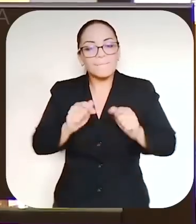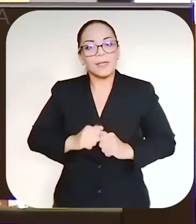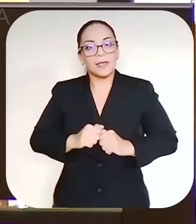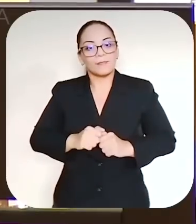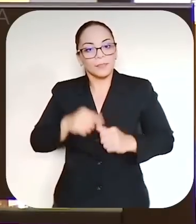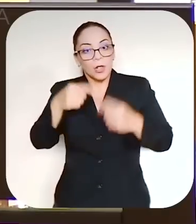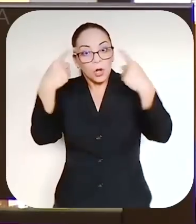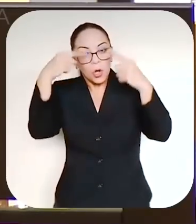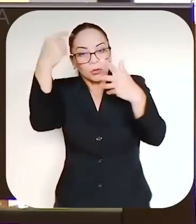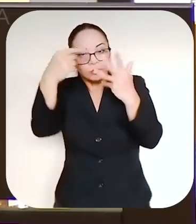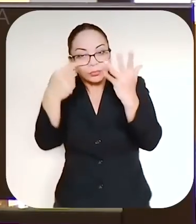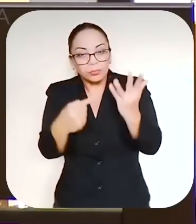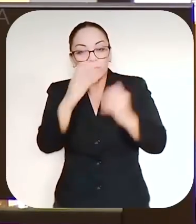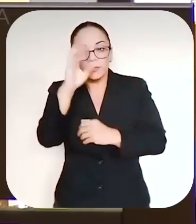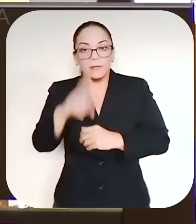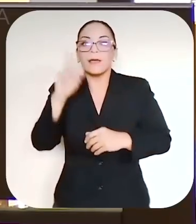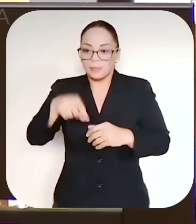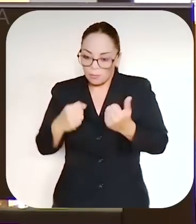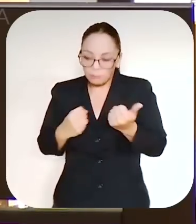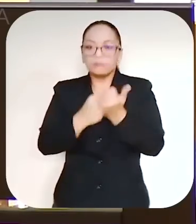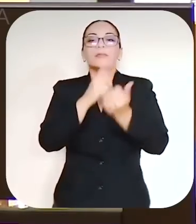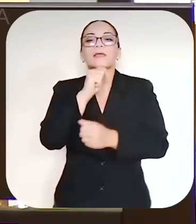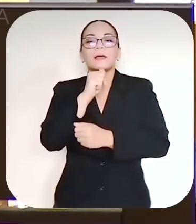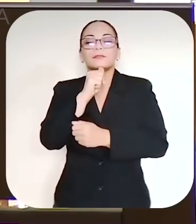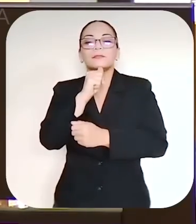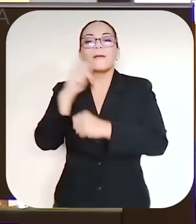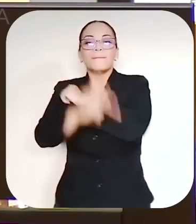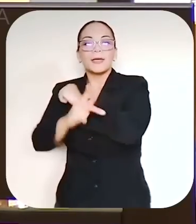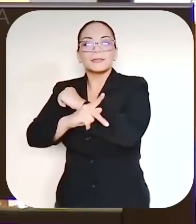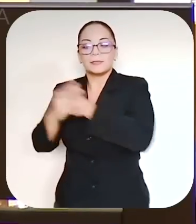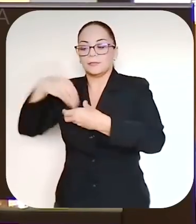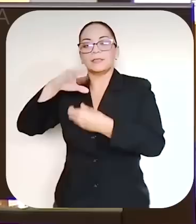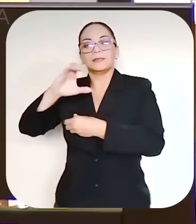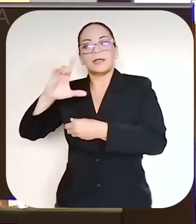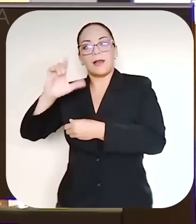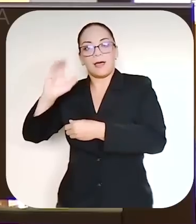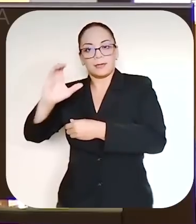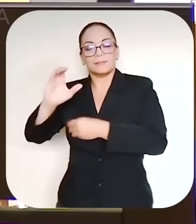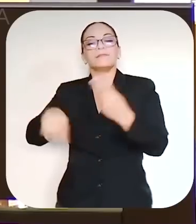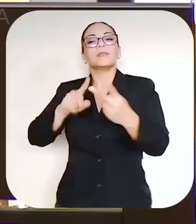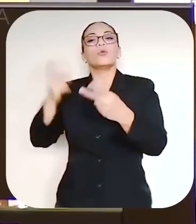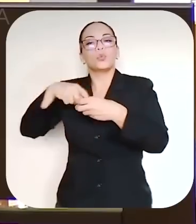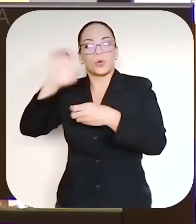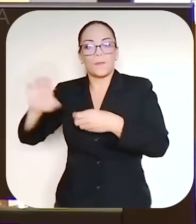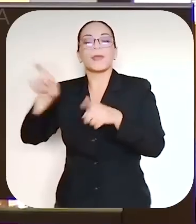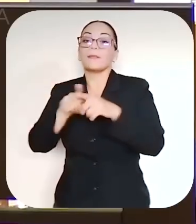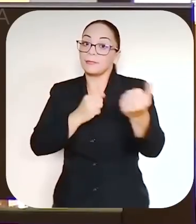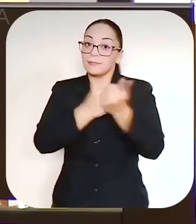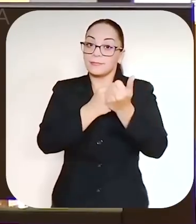pero también apoyados por nuestros colegas de celac y por la Unión Europea